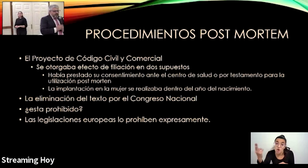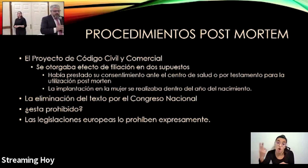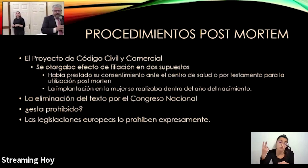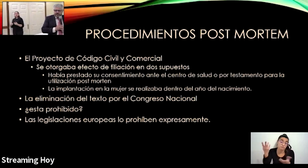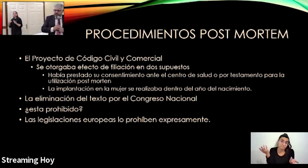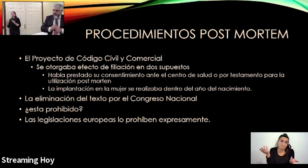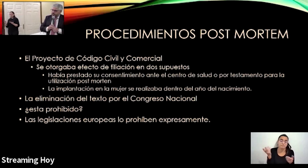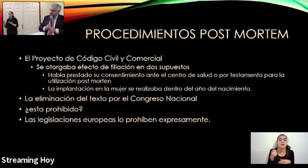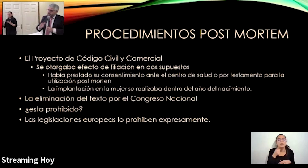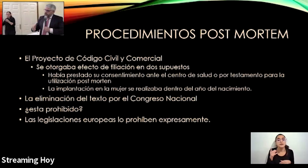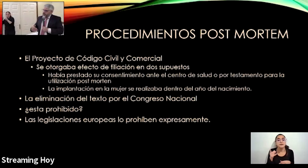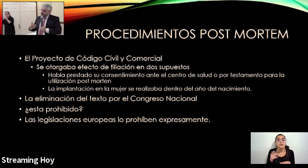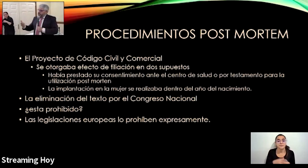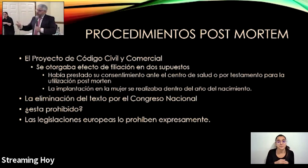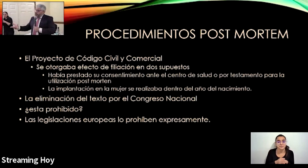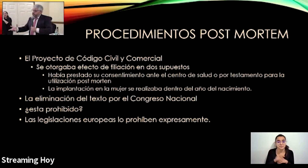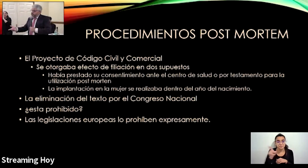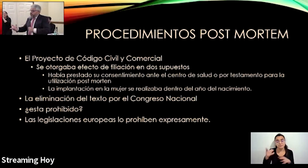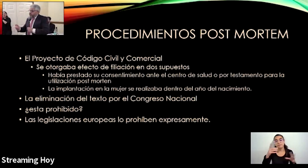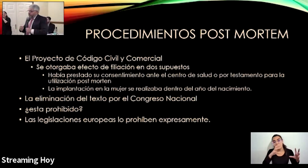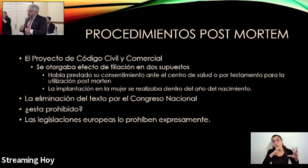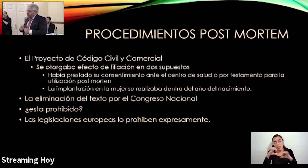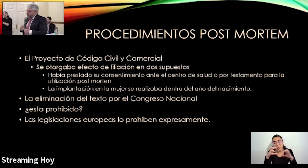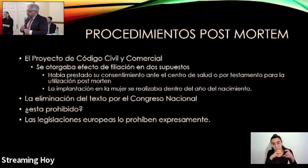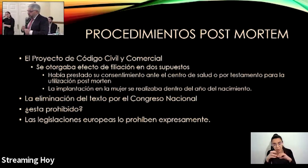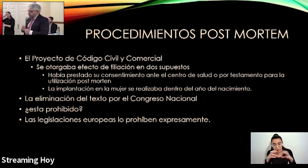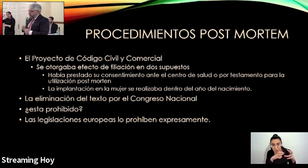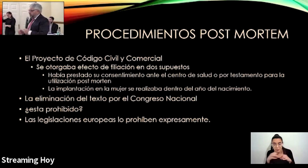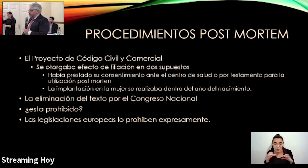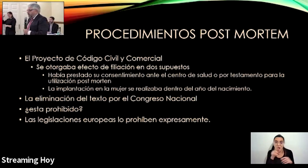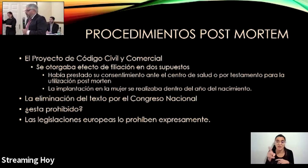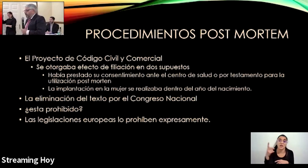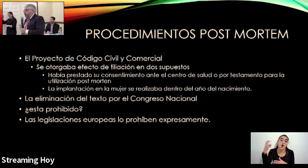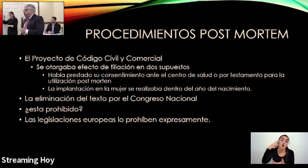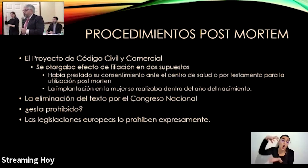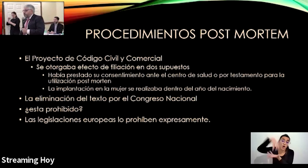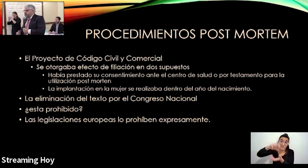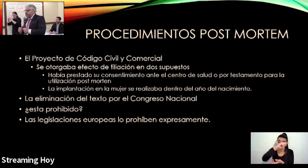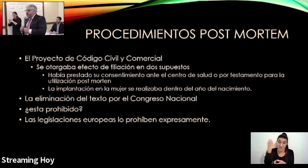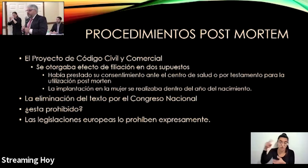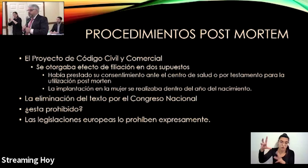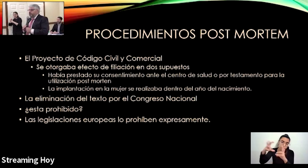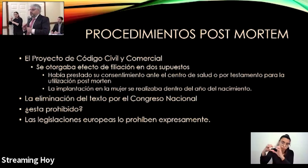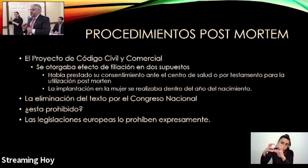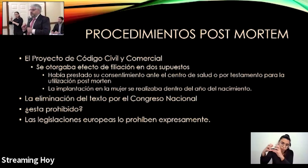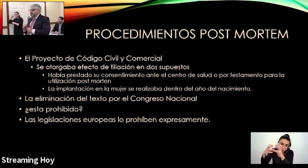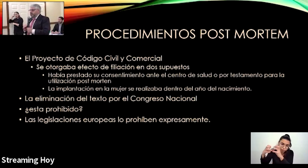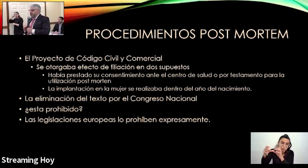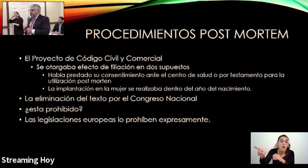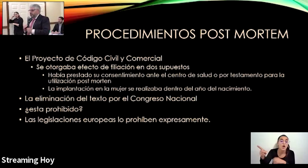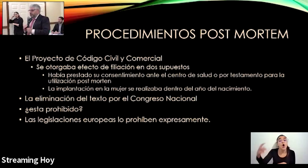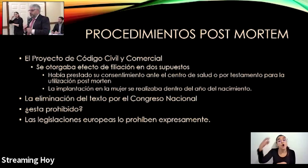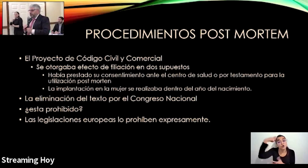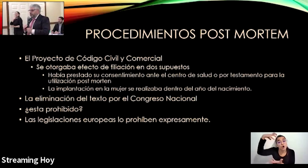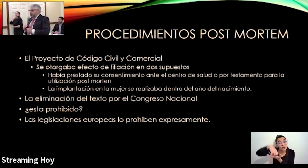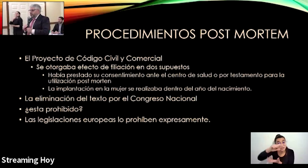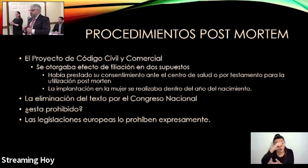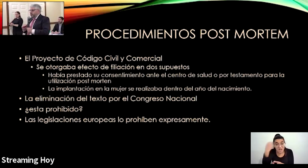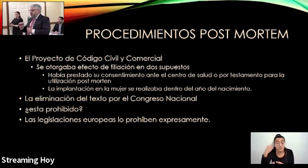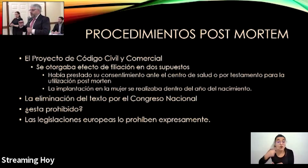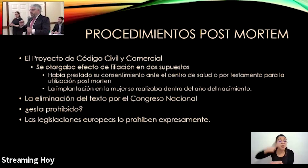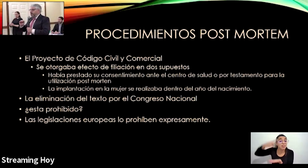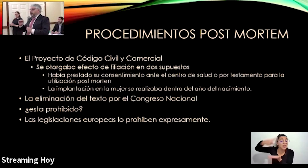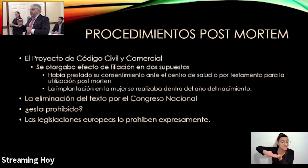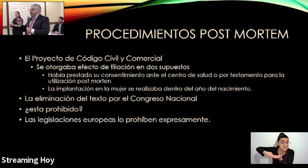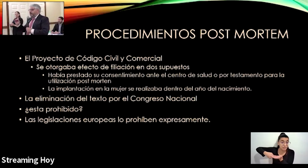Ingresado el debate en el Congreso Nacional, el Congreso Nacional decide